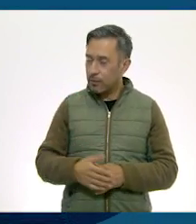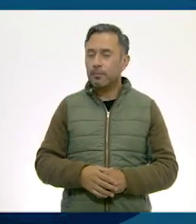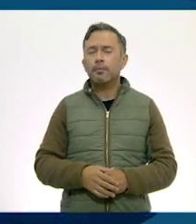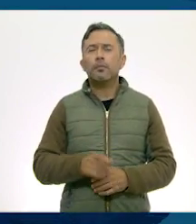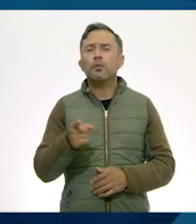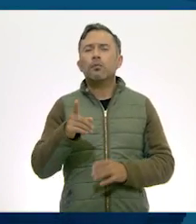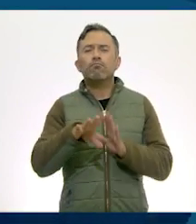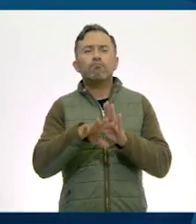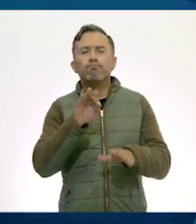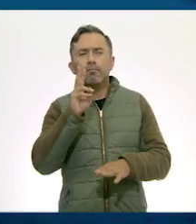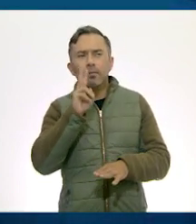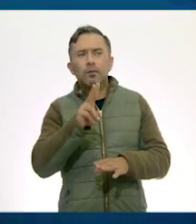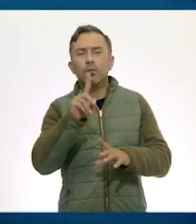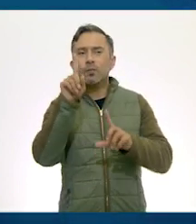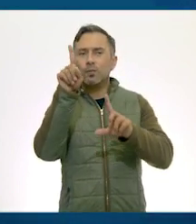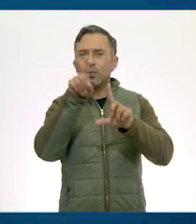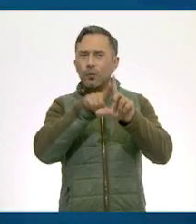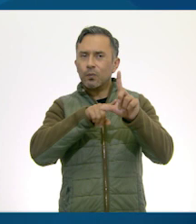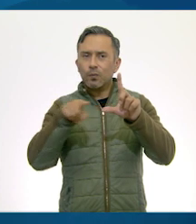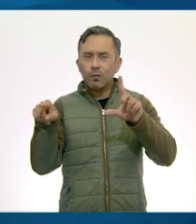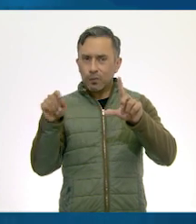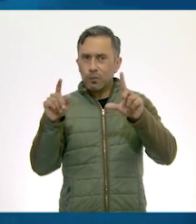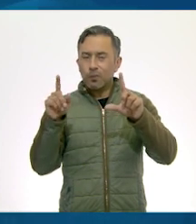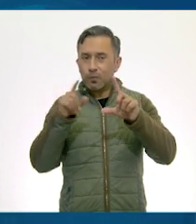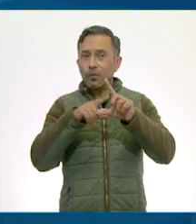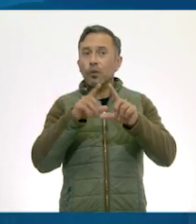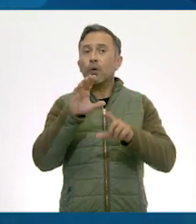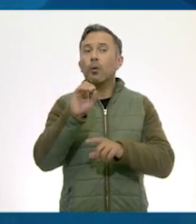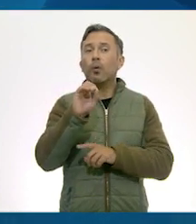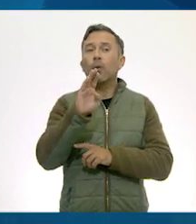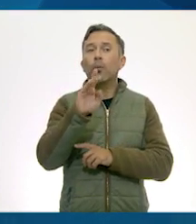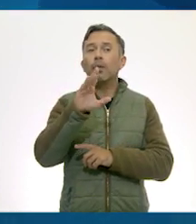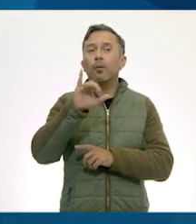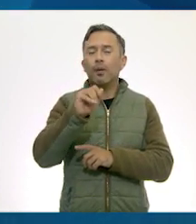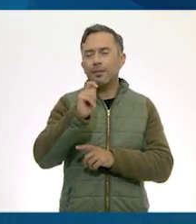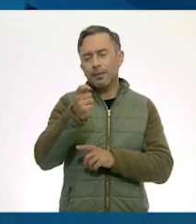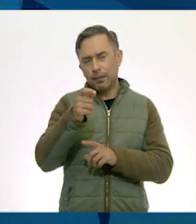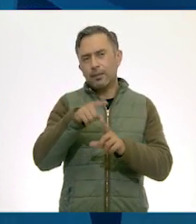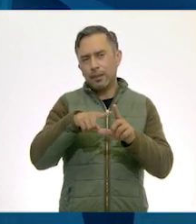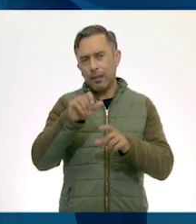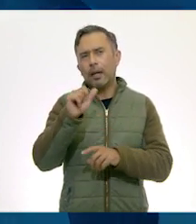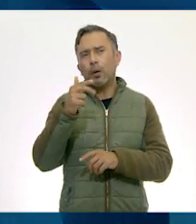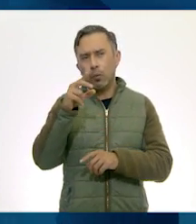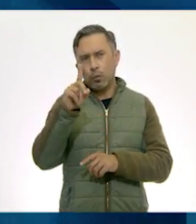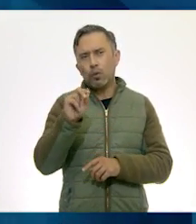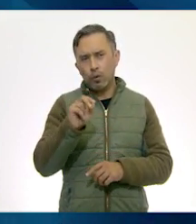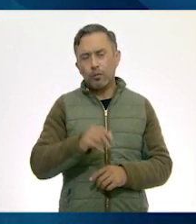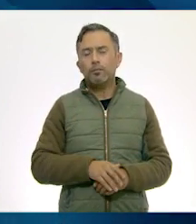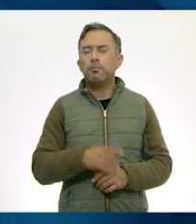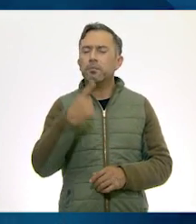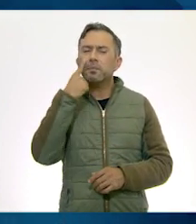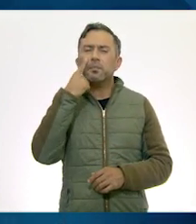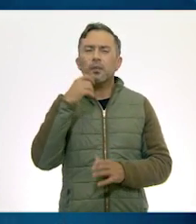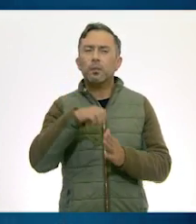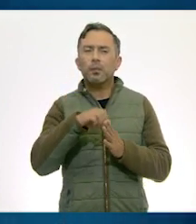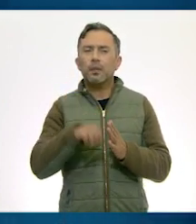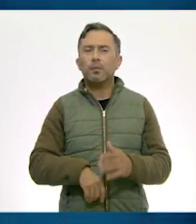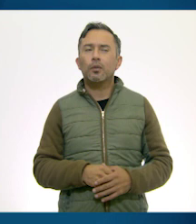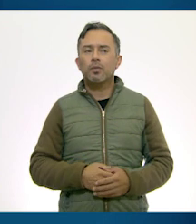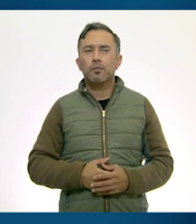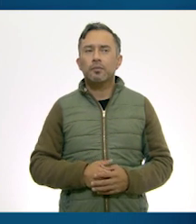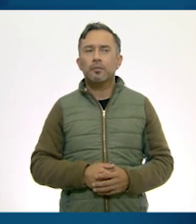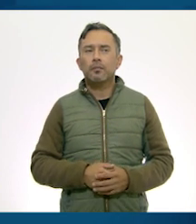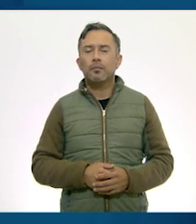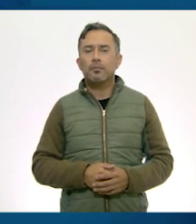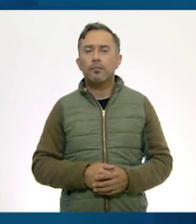encontraste unas rectas oblicuas que forman ángulos agudos. A ver, vamos a ver. Por ejemplo, en